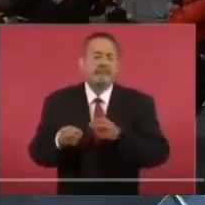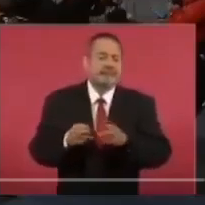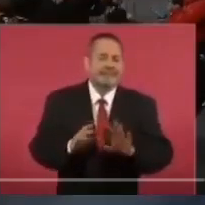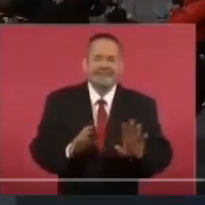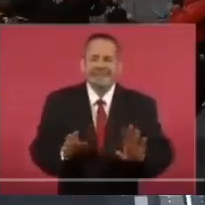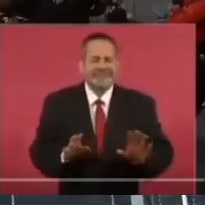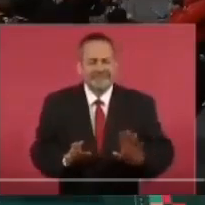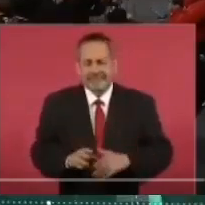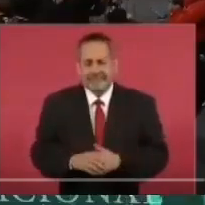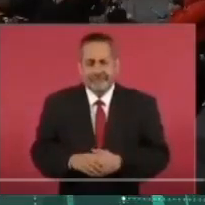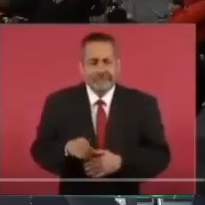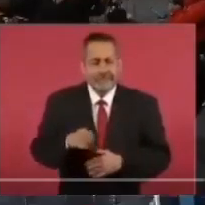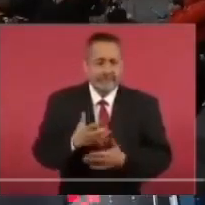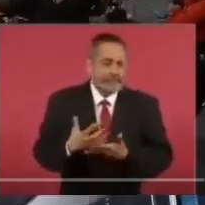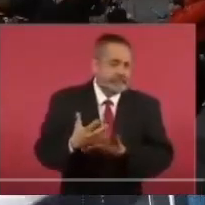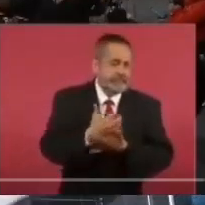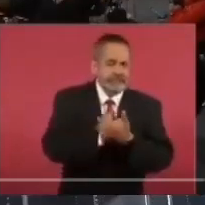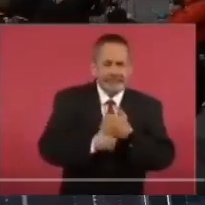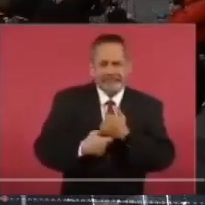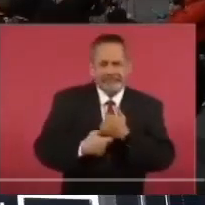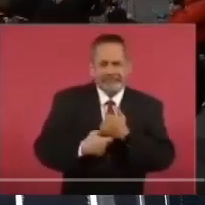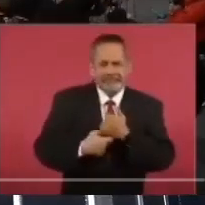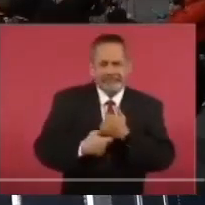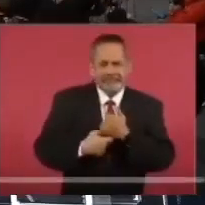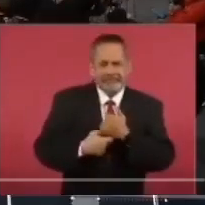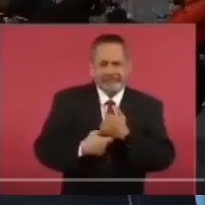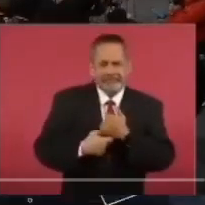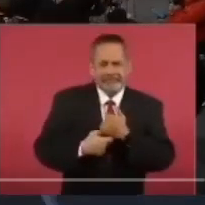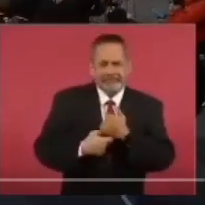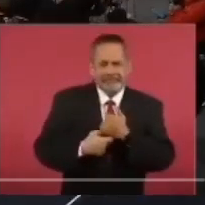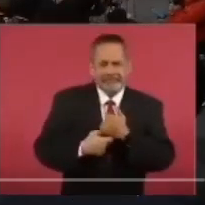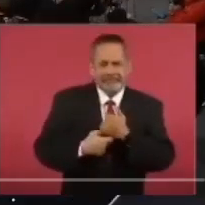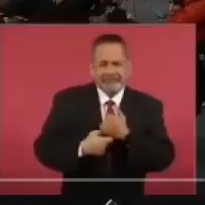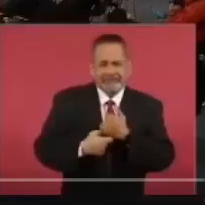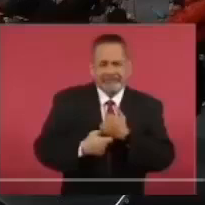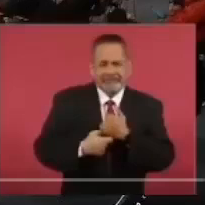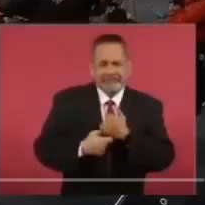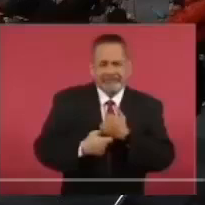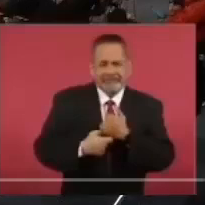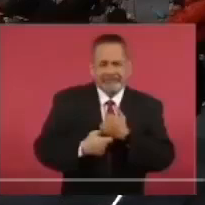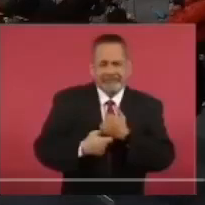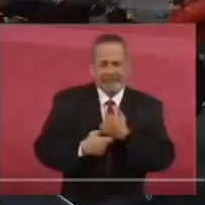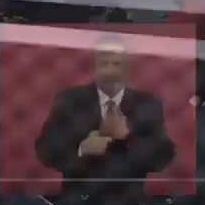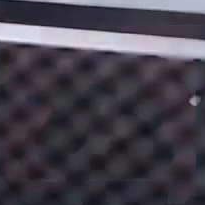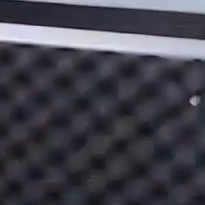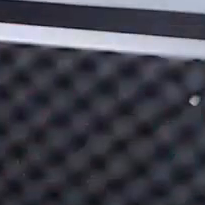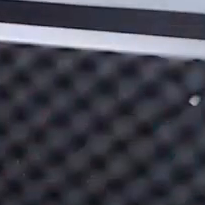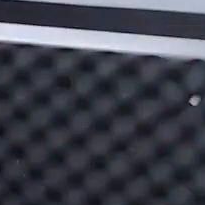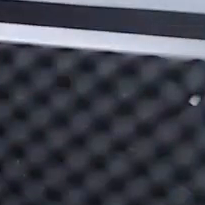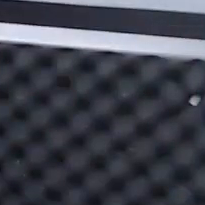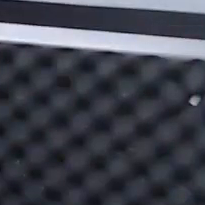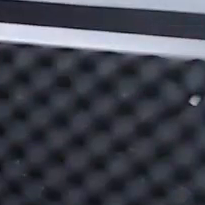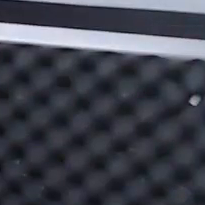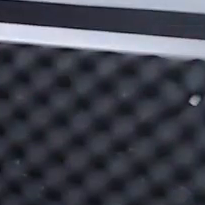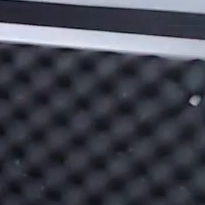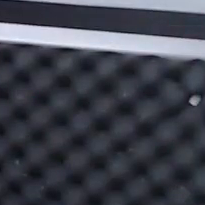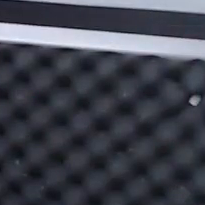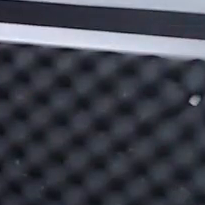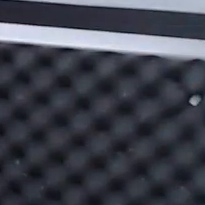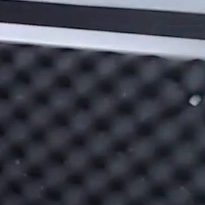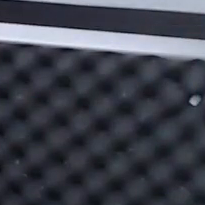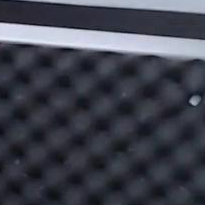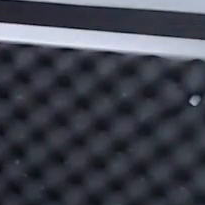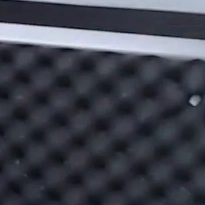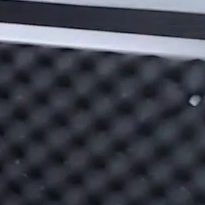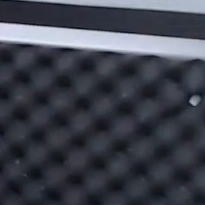que tienen que ver con sueldos elevadísimos. Obviamente de las cúpulas del poder, pero eso pues no lo van a decir